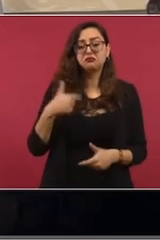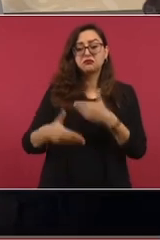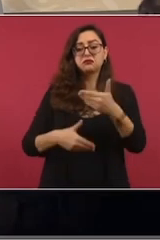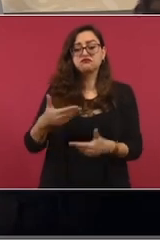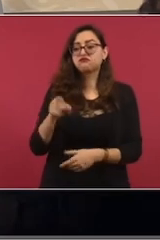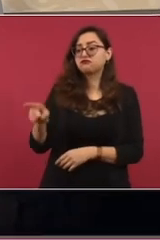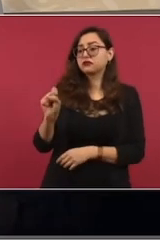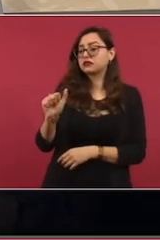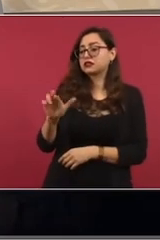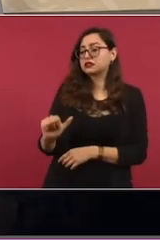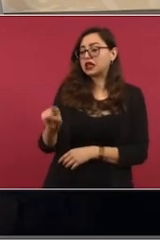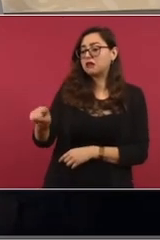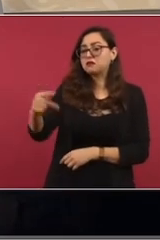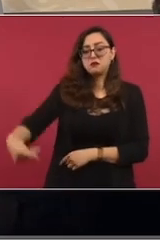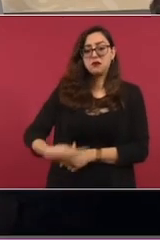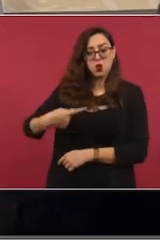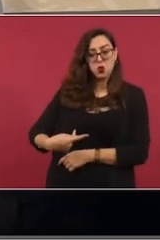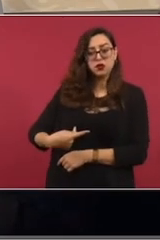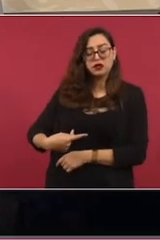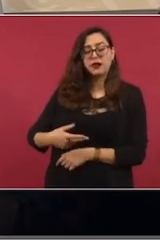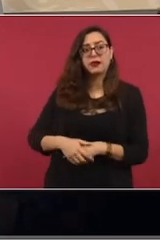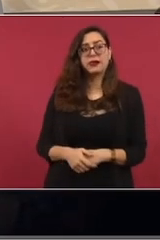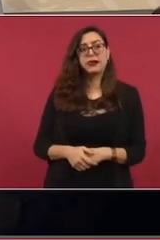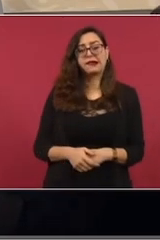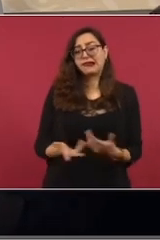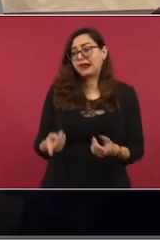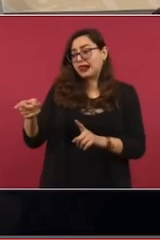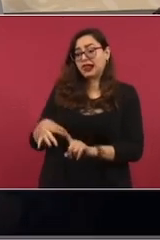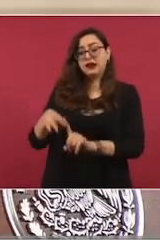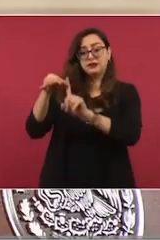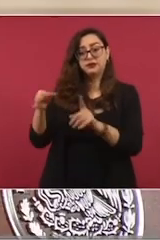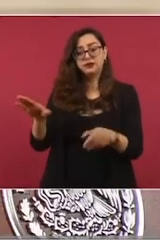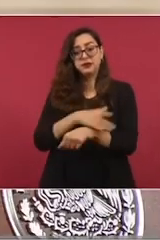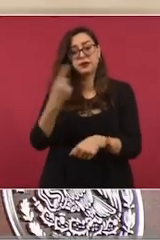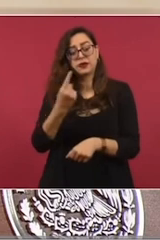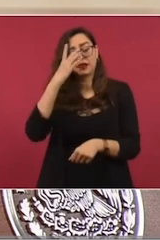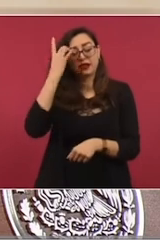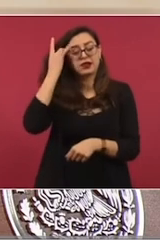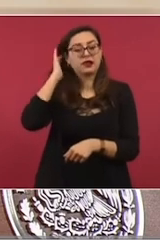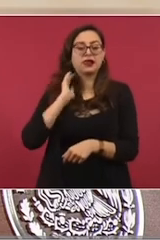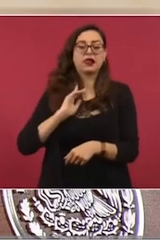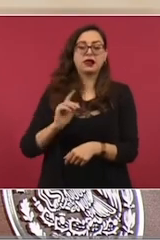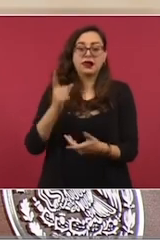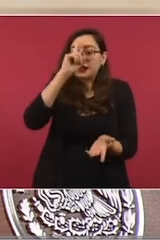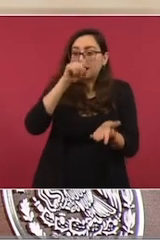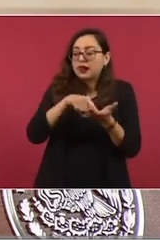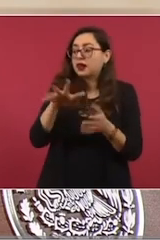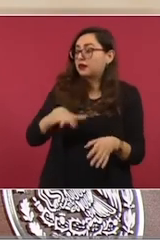preguntara Sara porque pues yo creo que hicieron